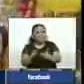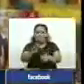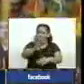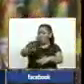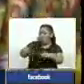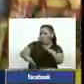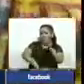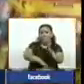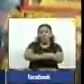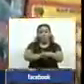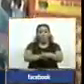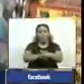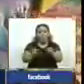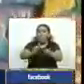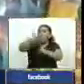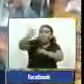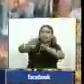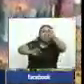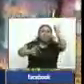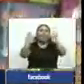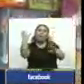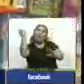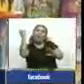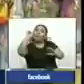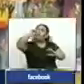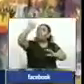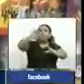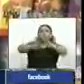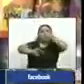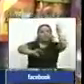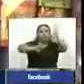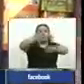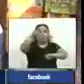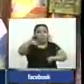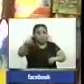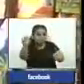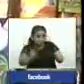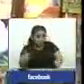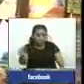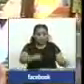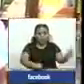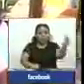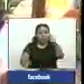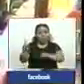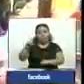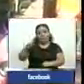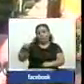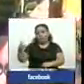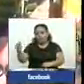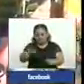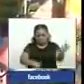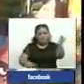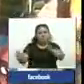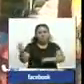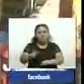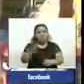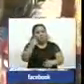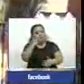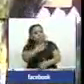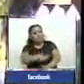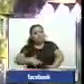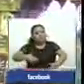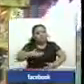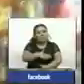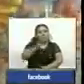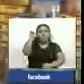lo que es pólvora china para que todos los tecleños vengan a comprar y disfruten de las